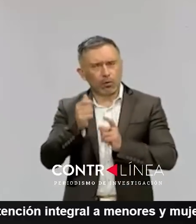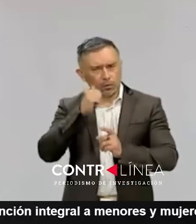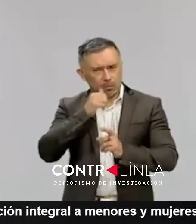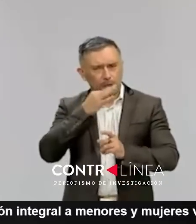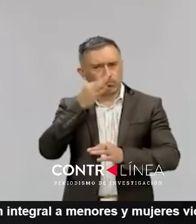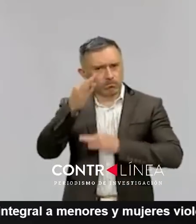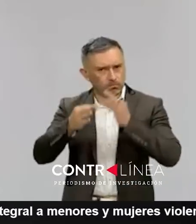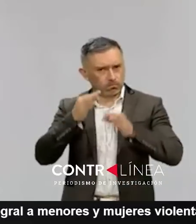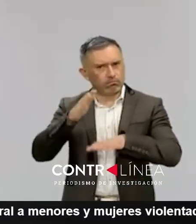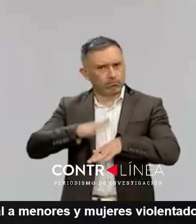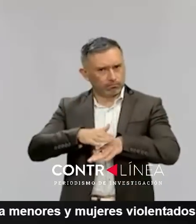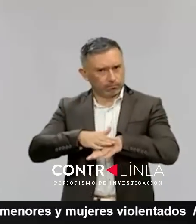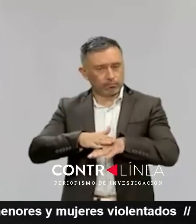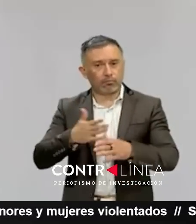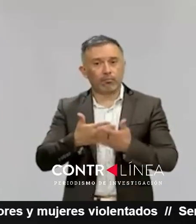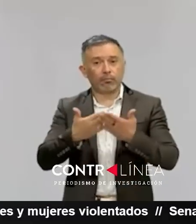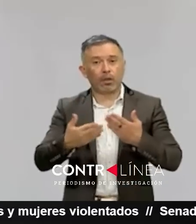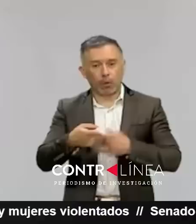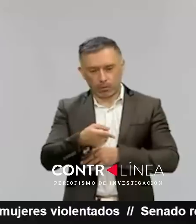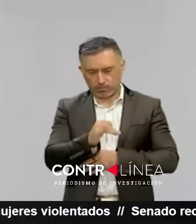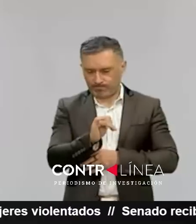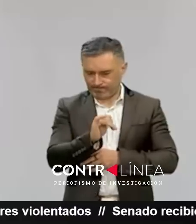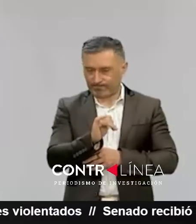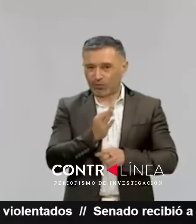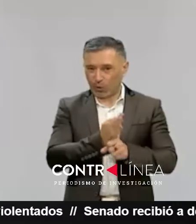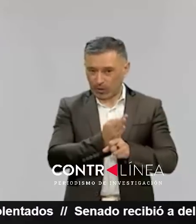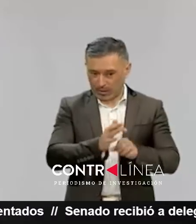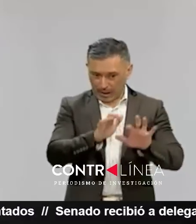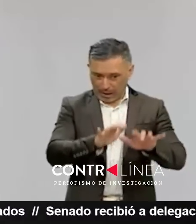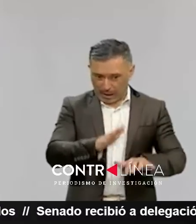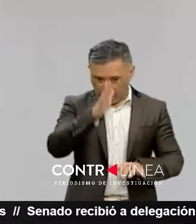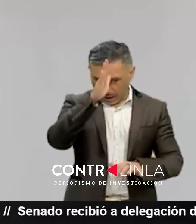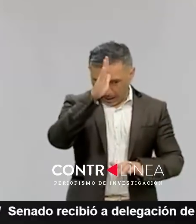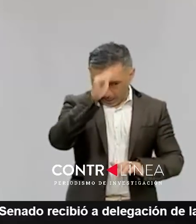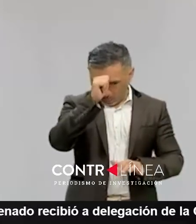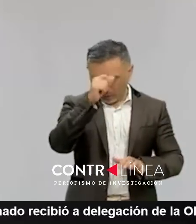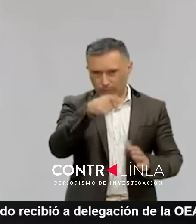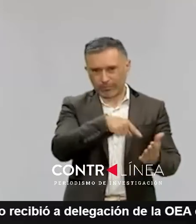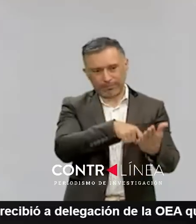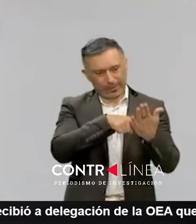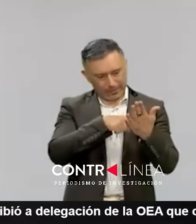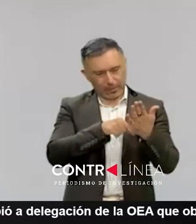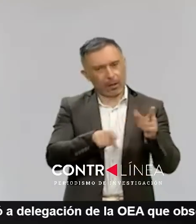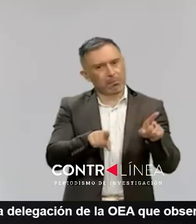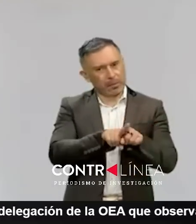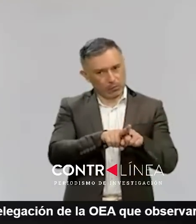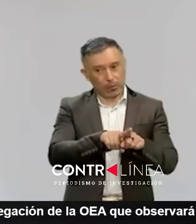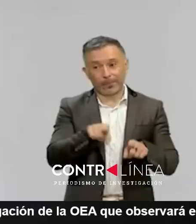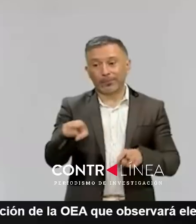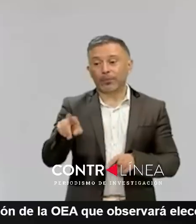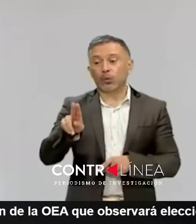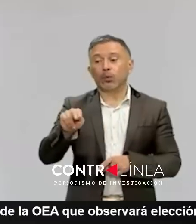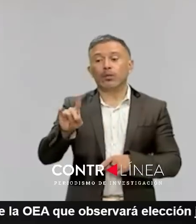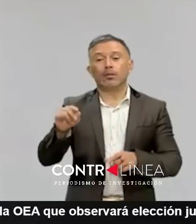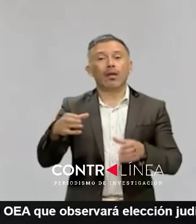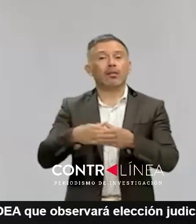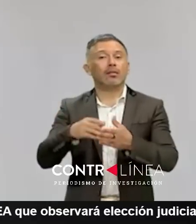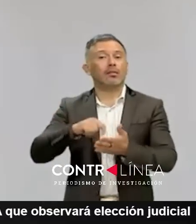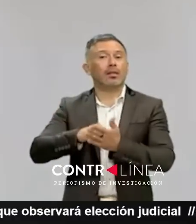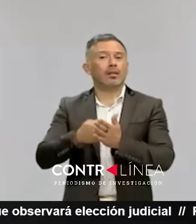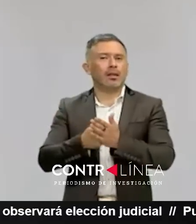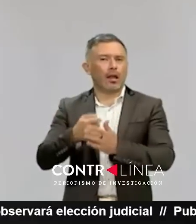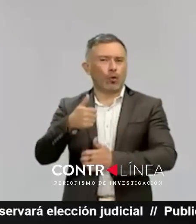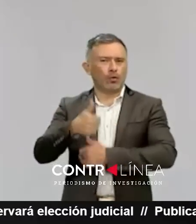lo confirmo ante la posibilidad de este acuerdo que el día de hoy se nos presenta. Agradezco a la Unidad Técnica de lo